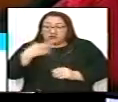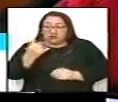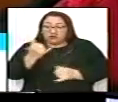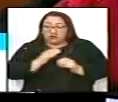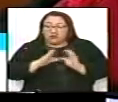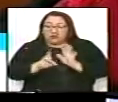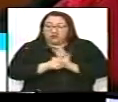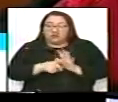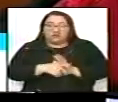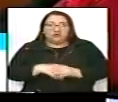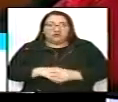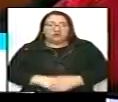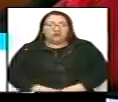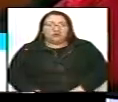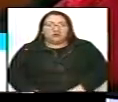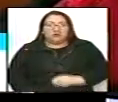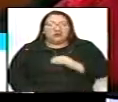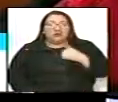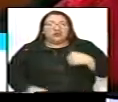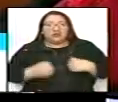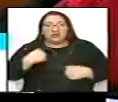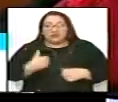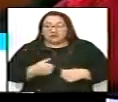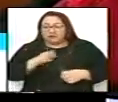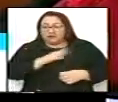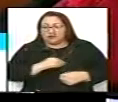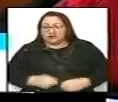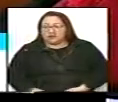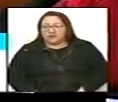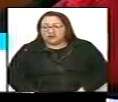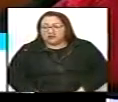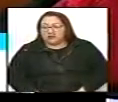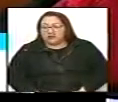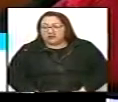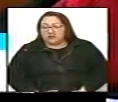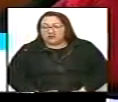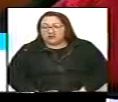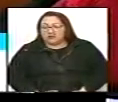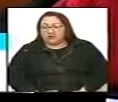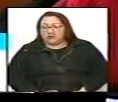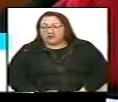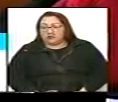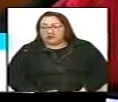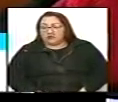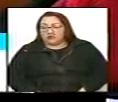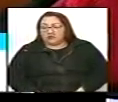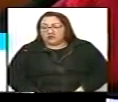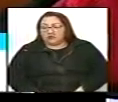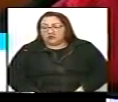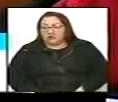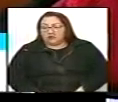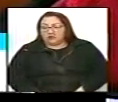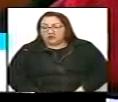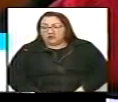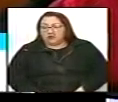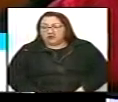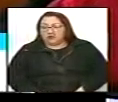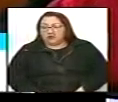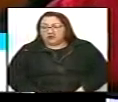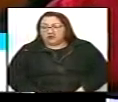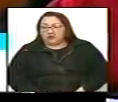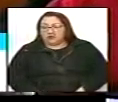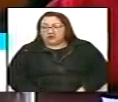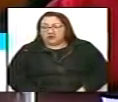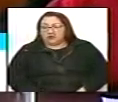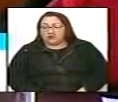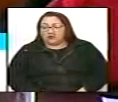acabar la legislatura, la señora fiscal de la Nación. ¿Para qué? ¿Es un minuto por interrupción, por la segunda interrupción? Sí.